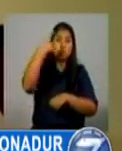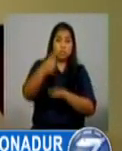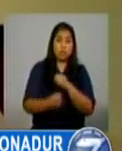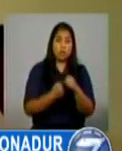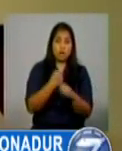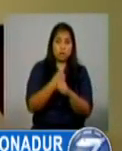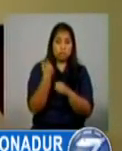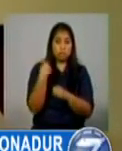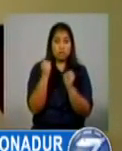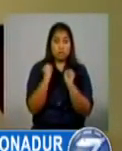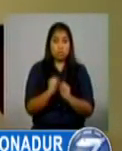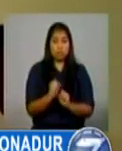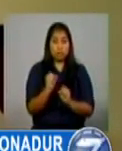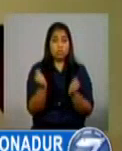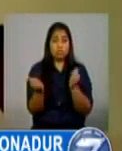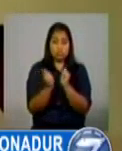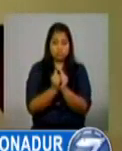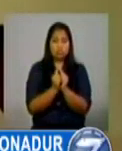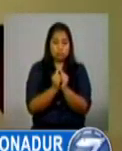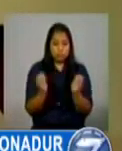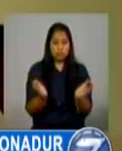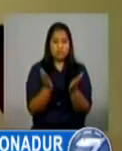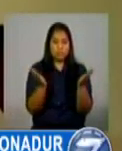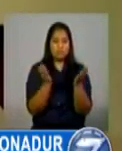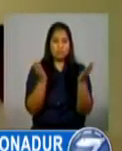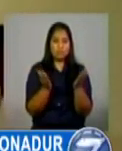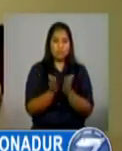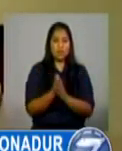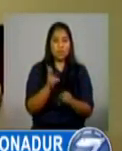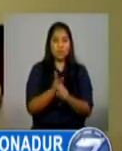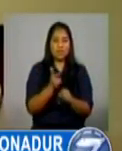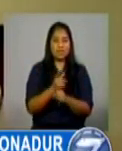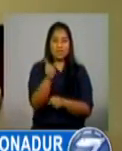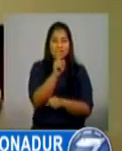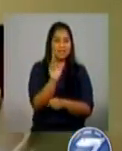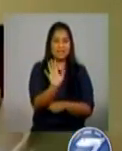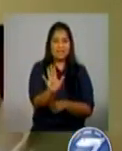para que podamos juntos salir adelante. Guatemala no se detiene.